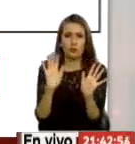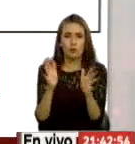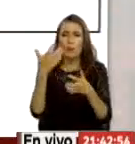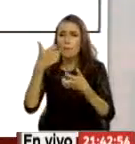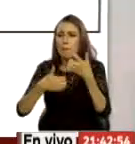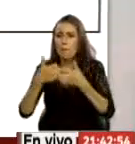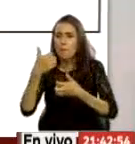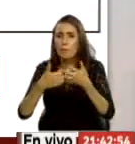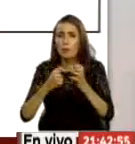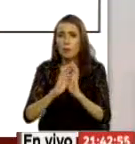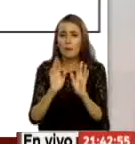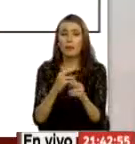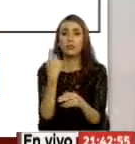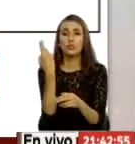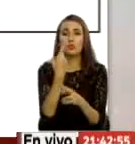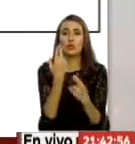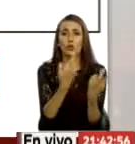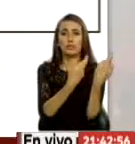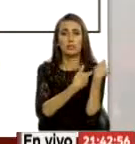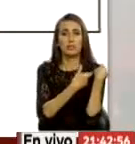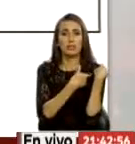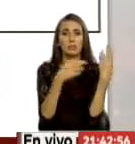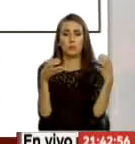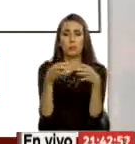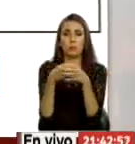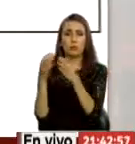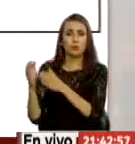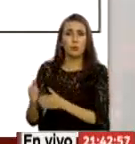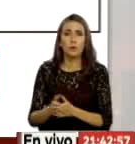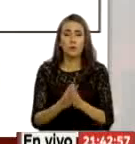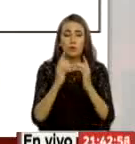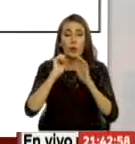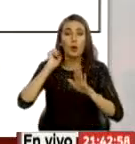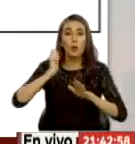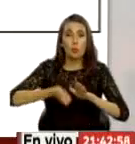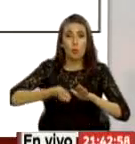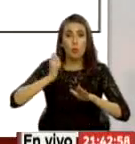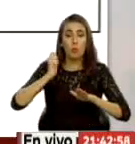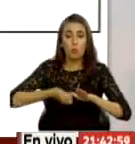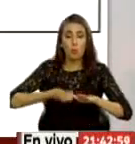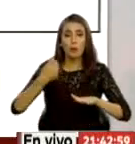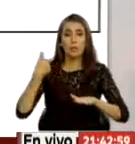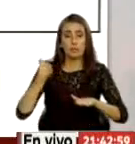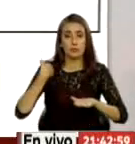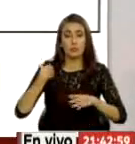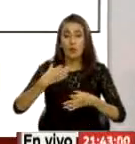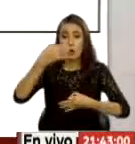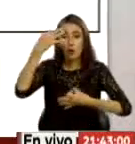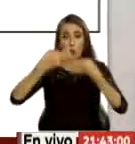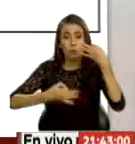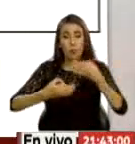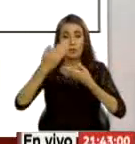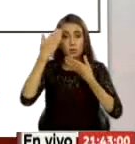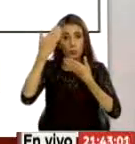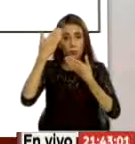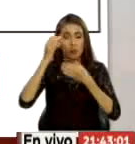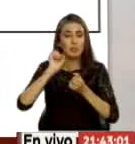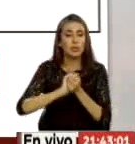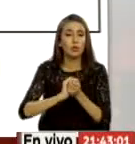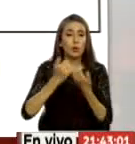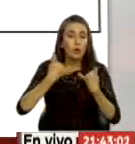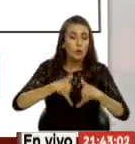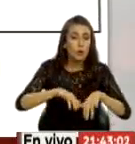una responsabilidad. Uno se convierte en una especie de juez el momento que ingresa un juicio político al pleno, y de acuerdo a